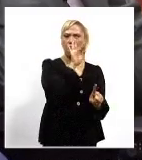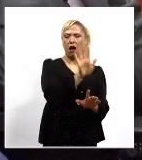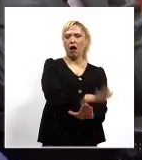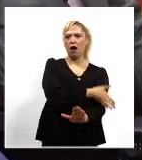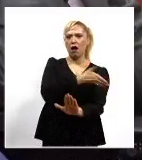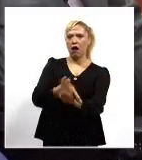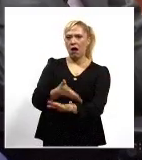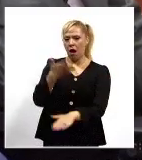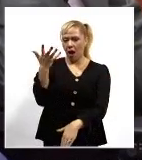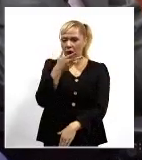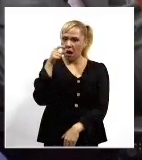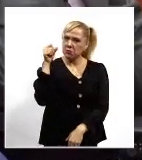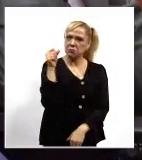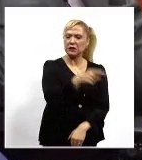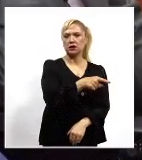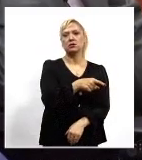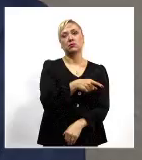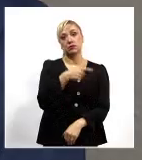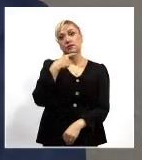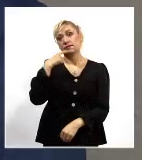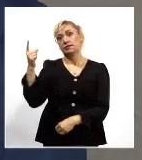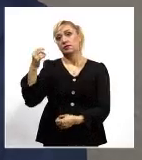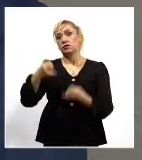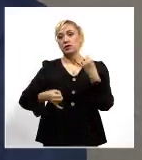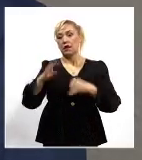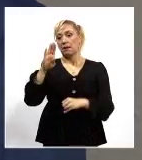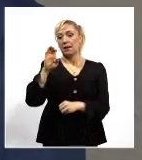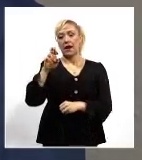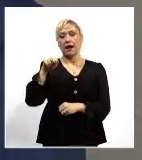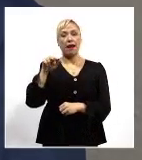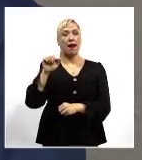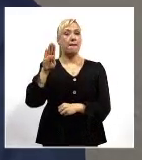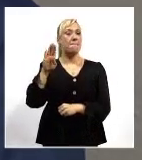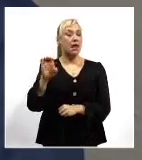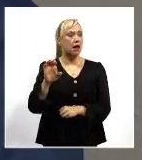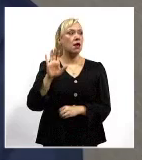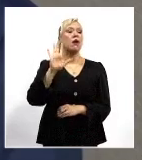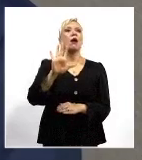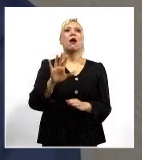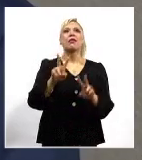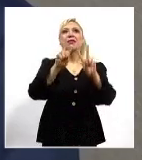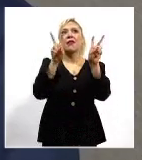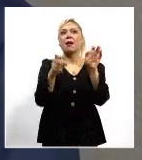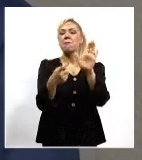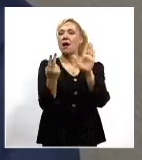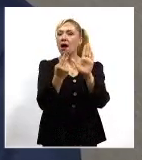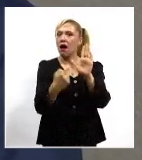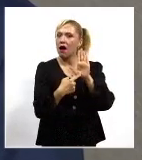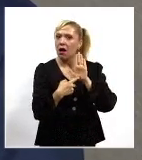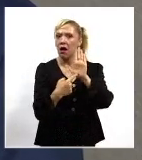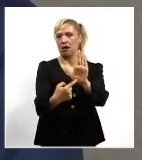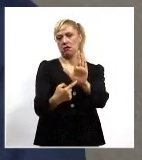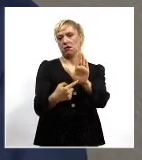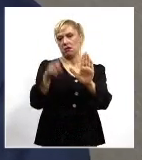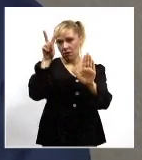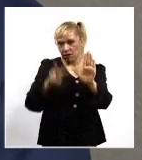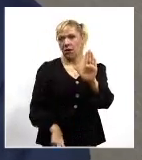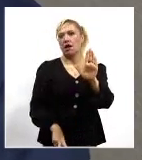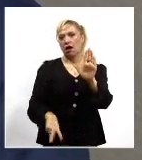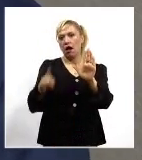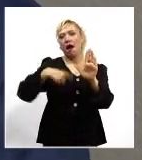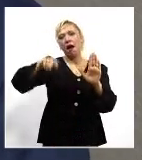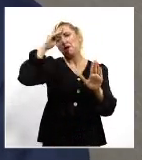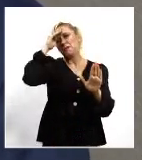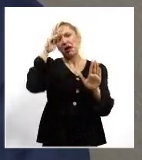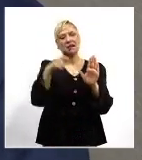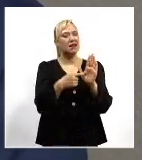Federal, Alejandro Sergio González Bernabé. Creo que visibilizar este tema nos hace ver que no se trata de un